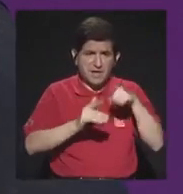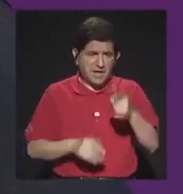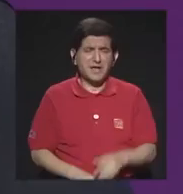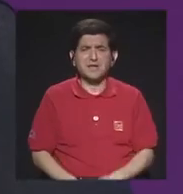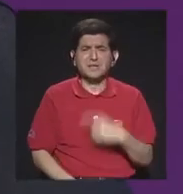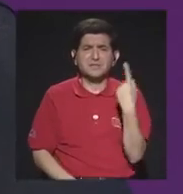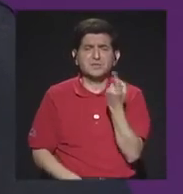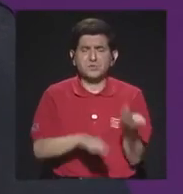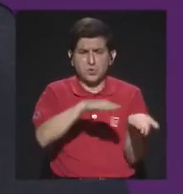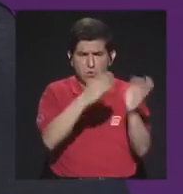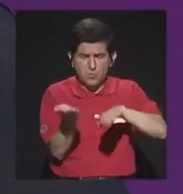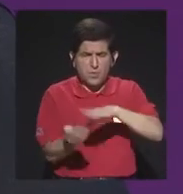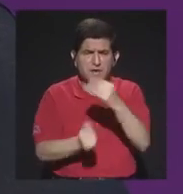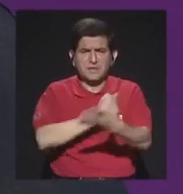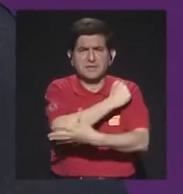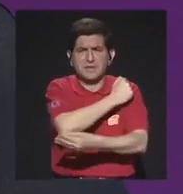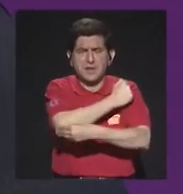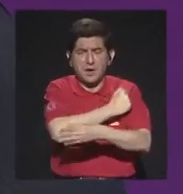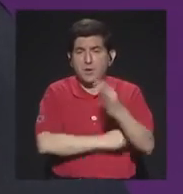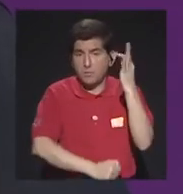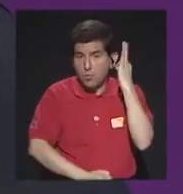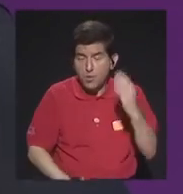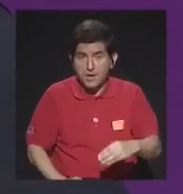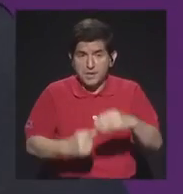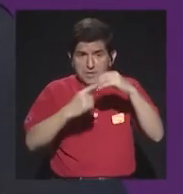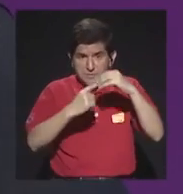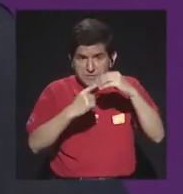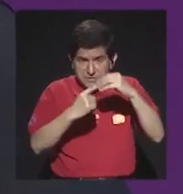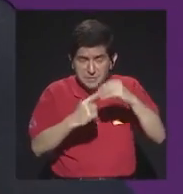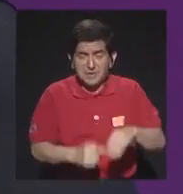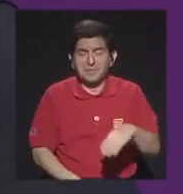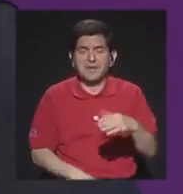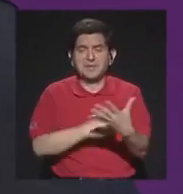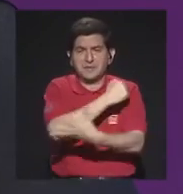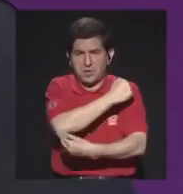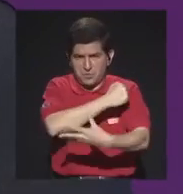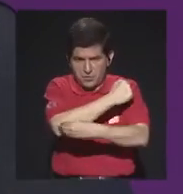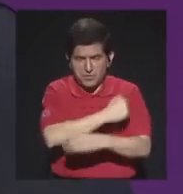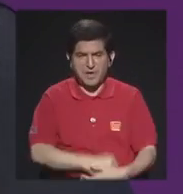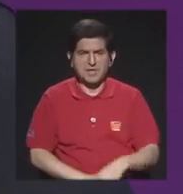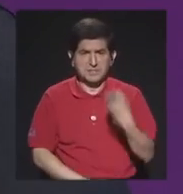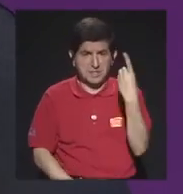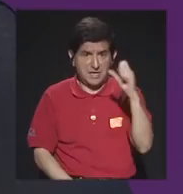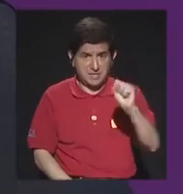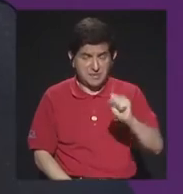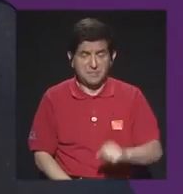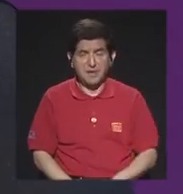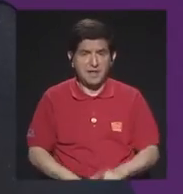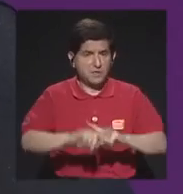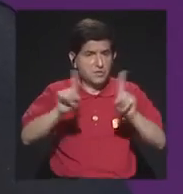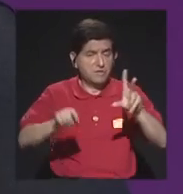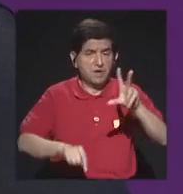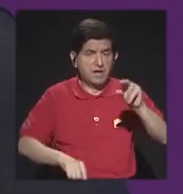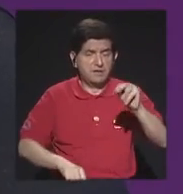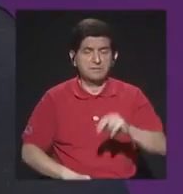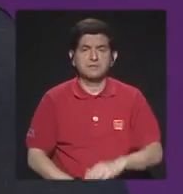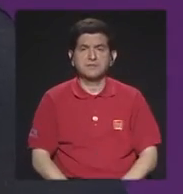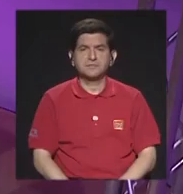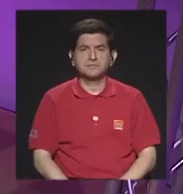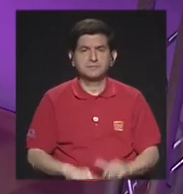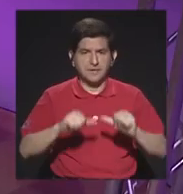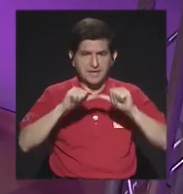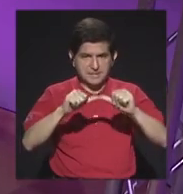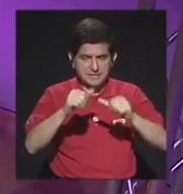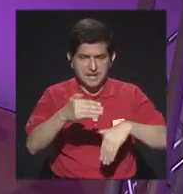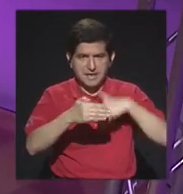pobreza, especialmente las mujeres que somos las más pobres entre los pobres, ¿verdad?, y Desamparados nos excluye de eso. Bien,